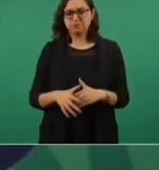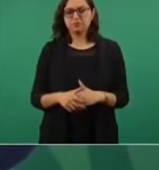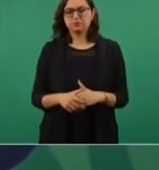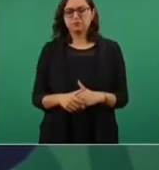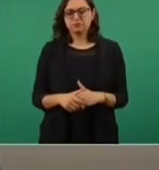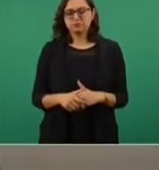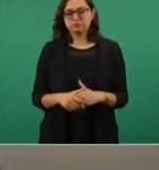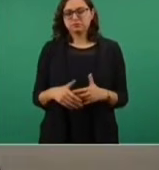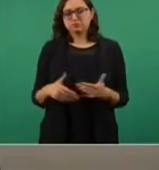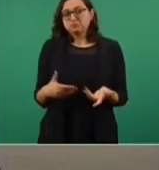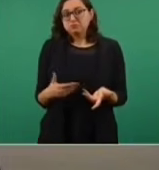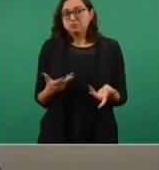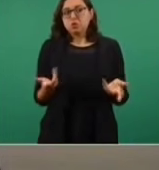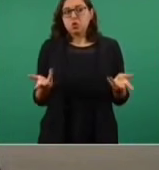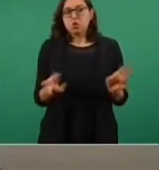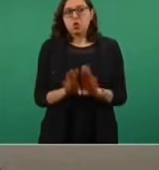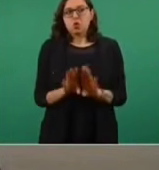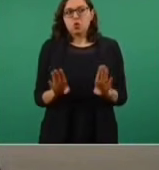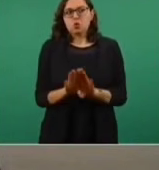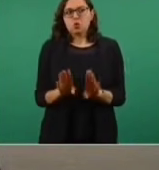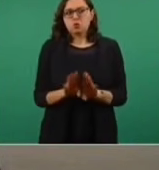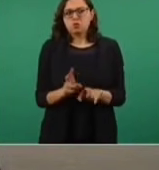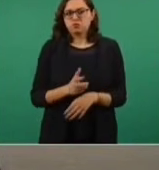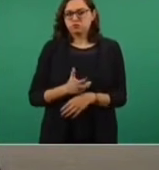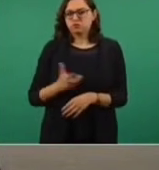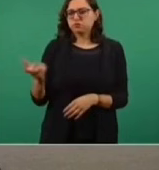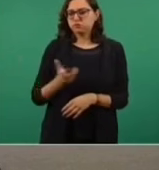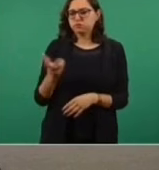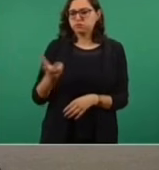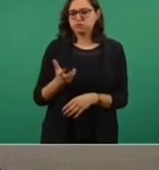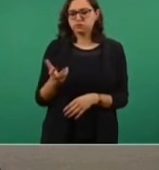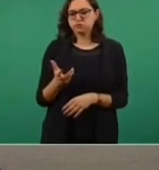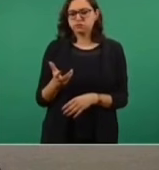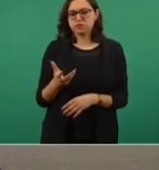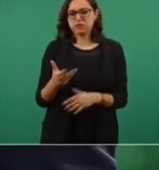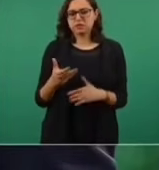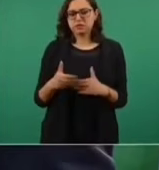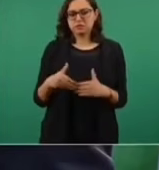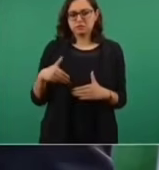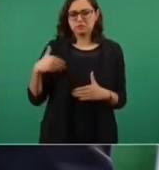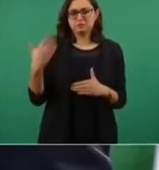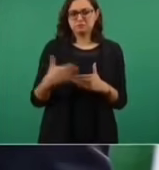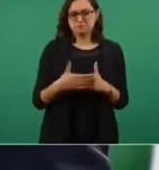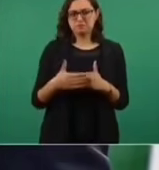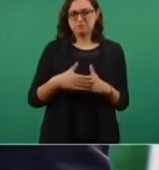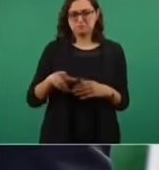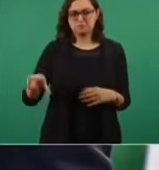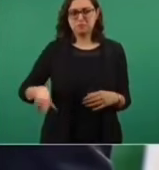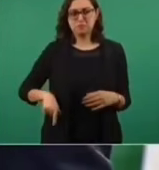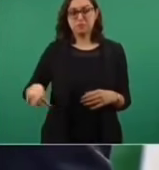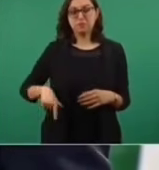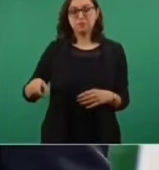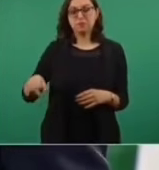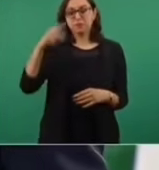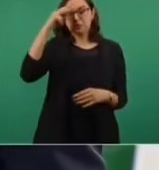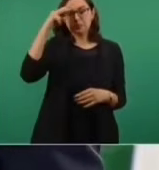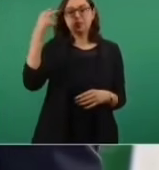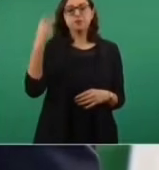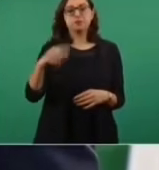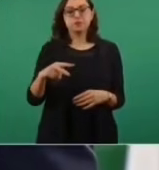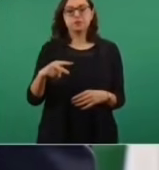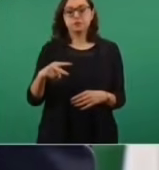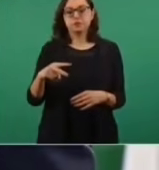política que va a aplicar el gobierno de México. A partir de